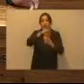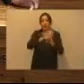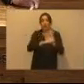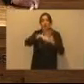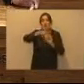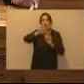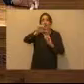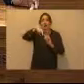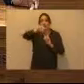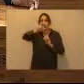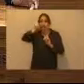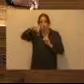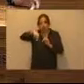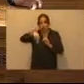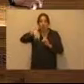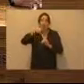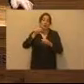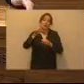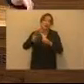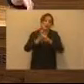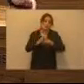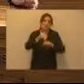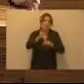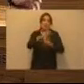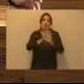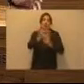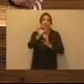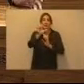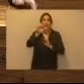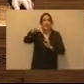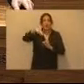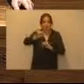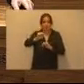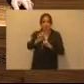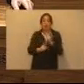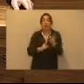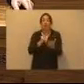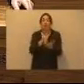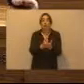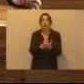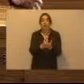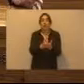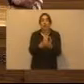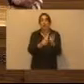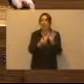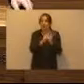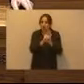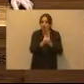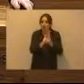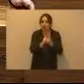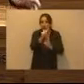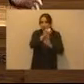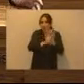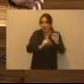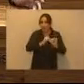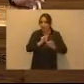parte, y en el programa Selene en el resto de los hospitales, siguiendo, una vez más, los decretos de lista de